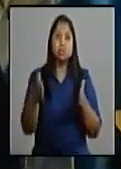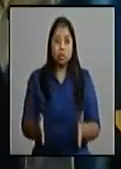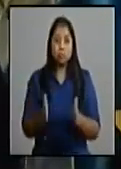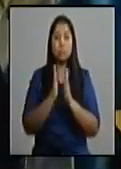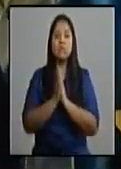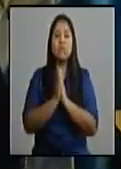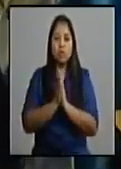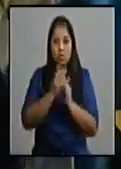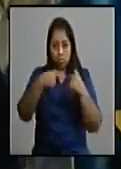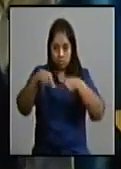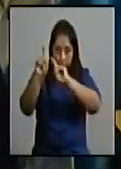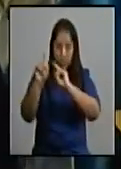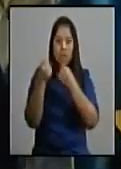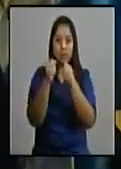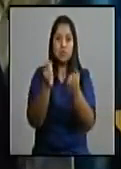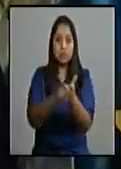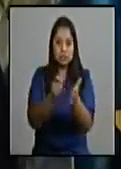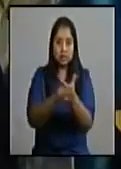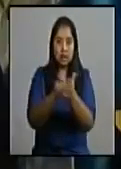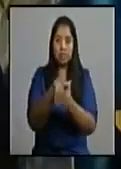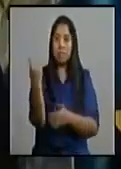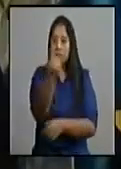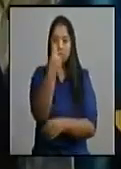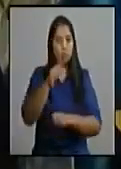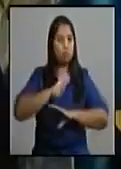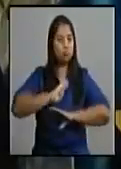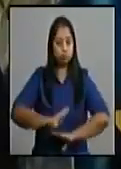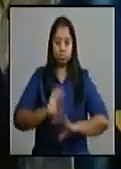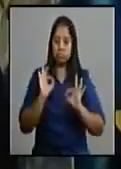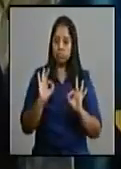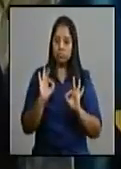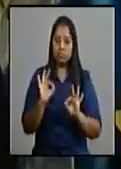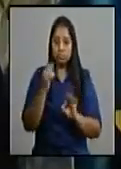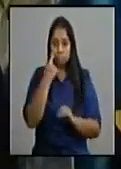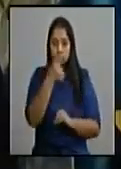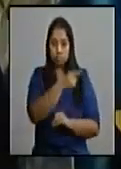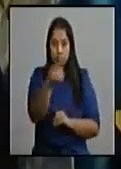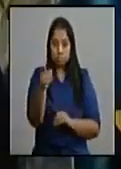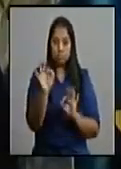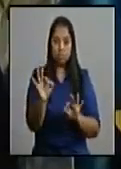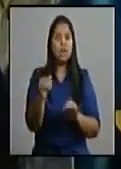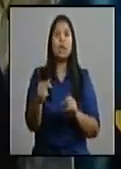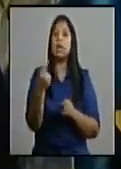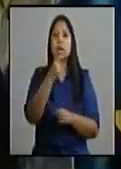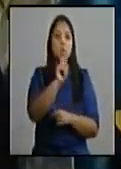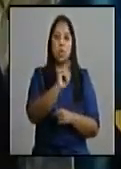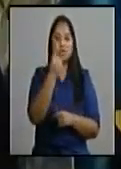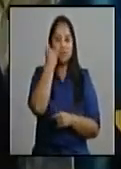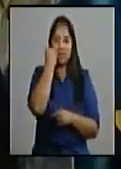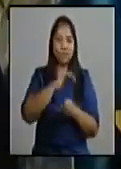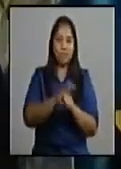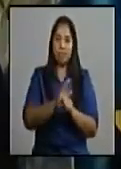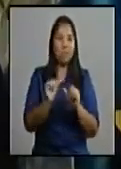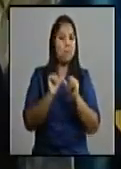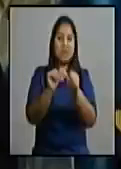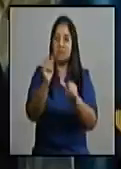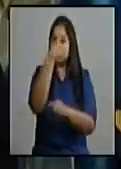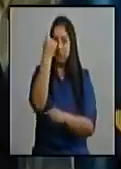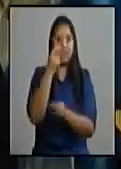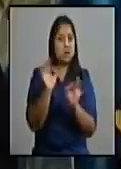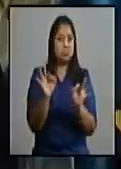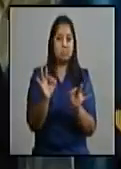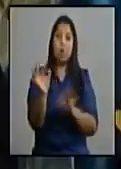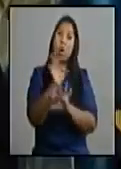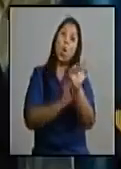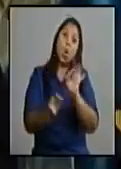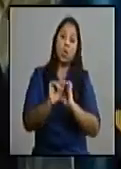prueba para que todo el mundo estemos seguros de que son negativos, puedan seguir trabajando normalmente o puedan hacerlo